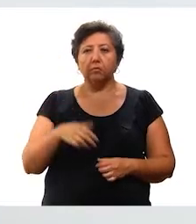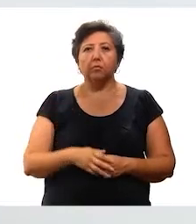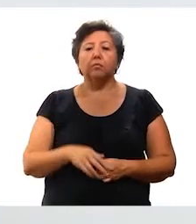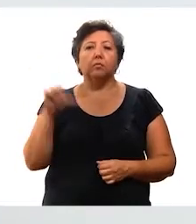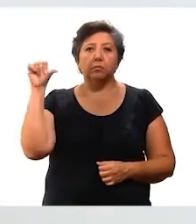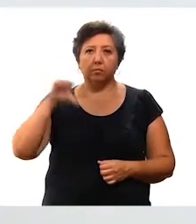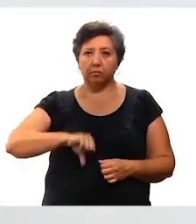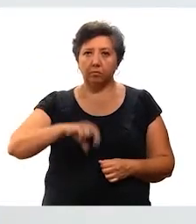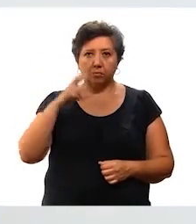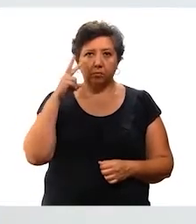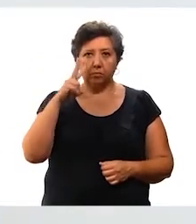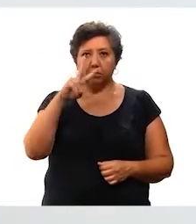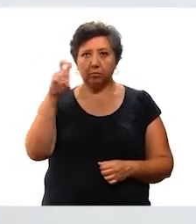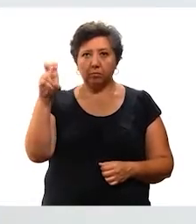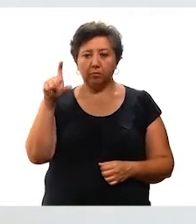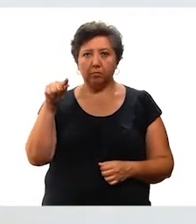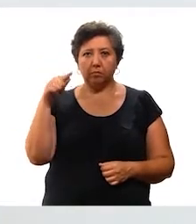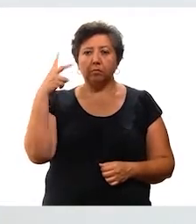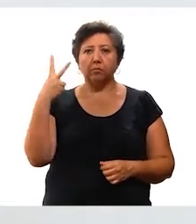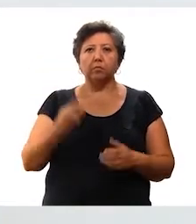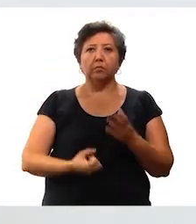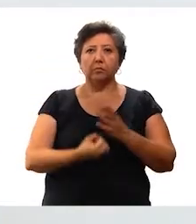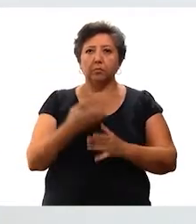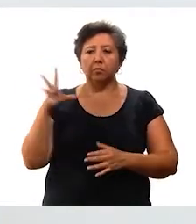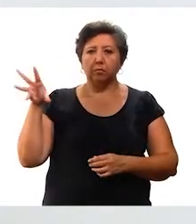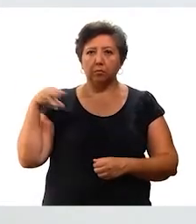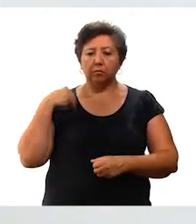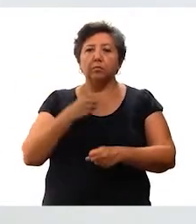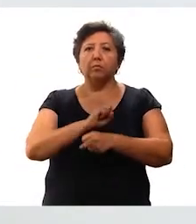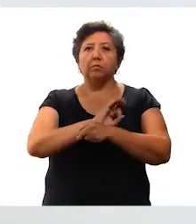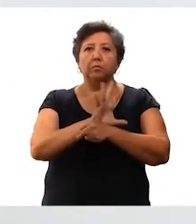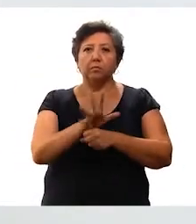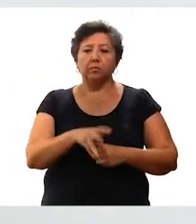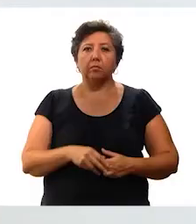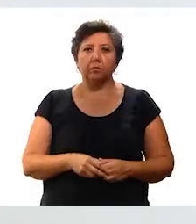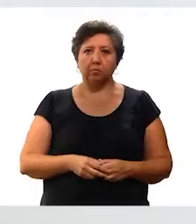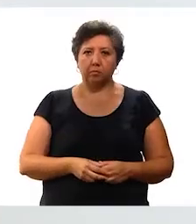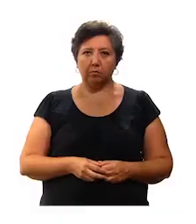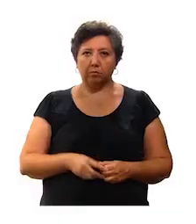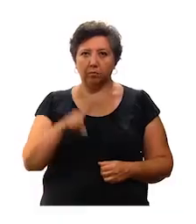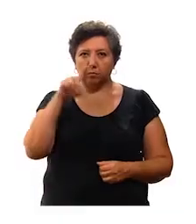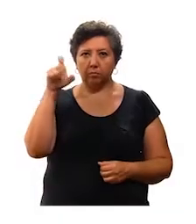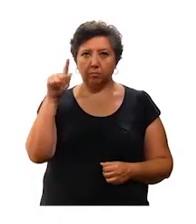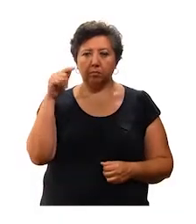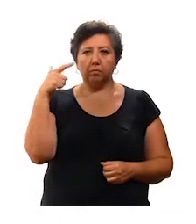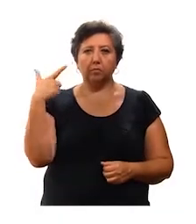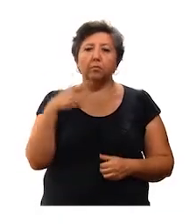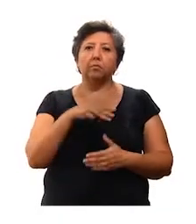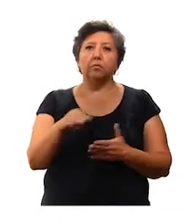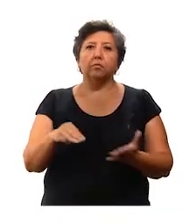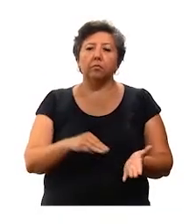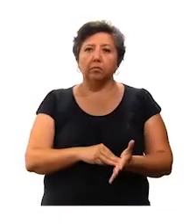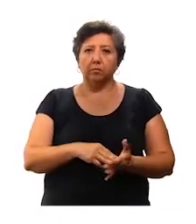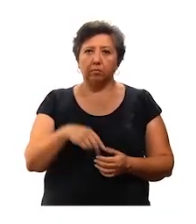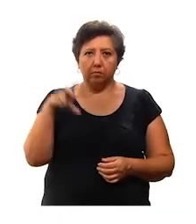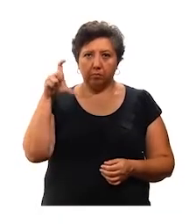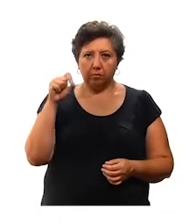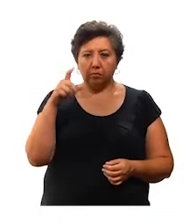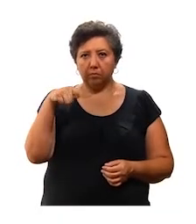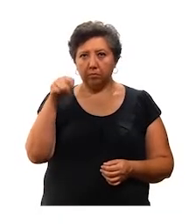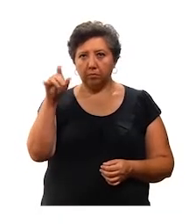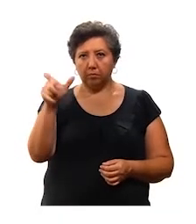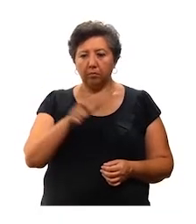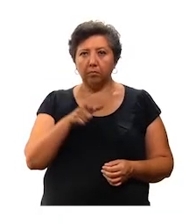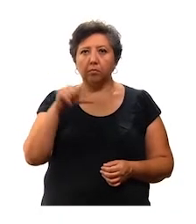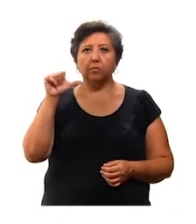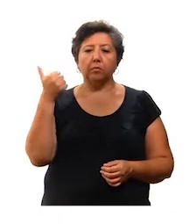68.546. Hoy se detectaron 272 nuevos contagios de coronavirus, 177 en Mérida, 20